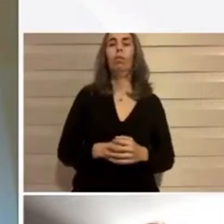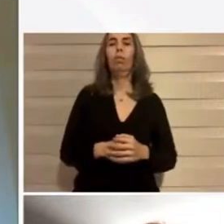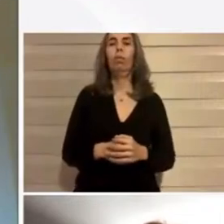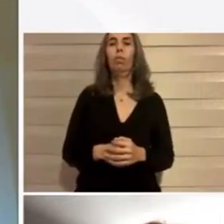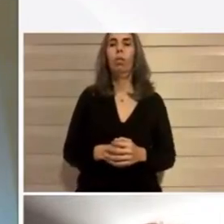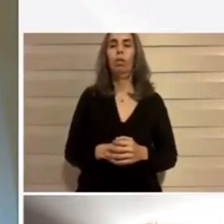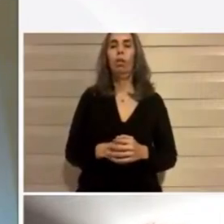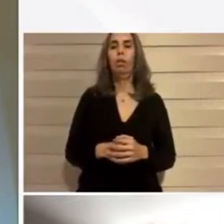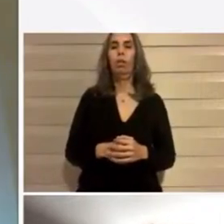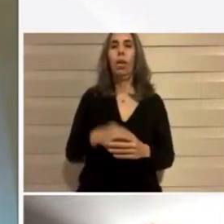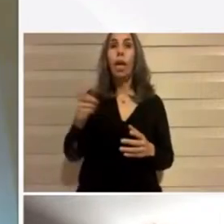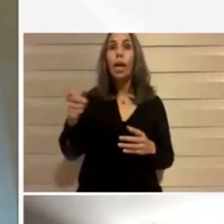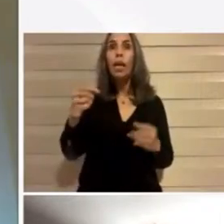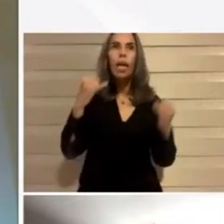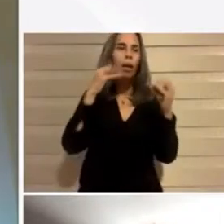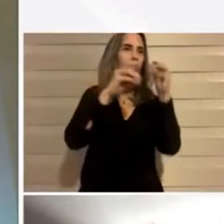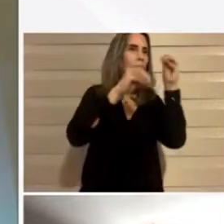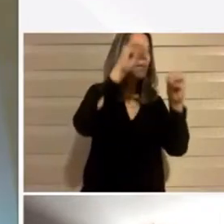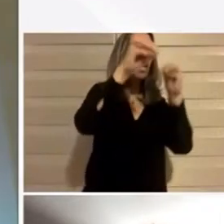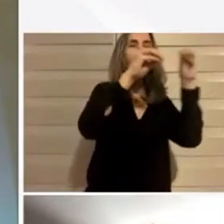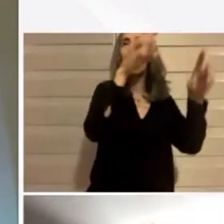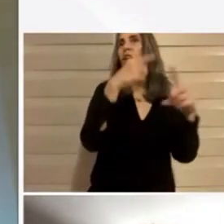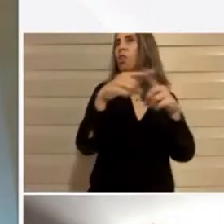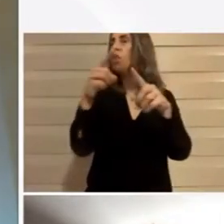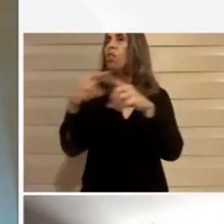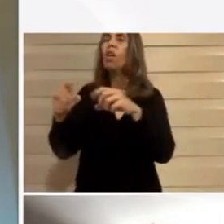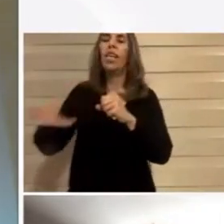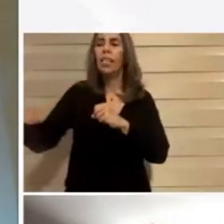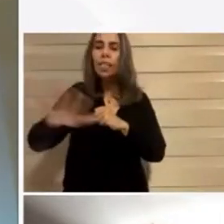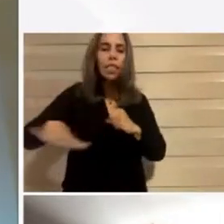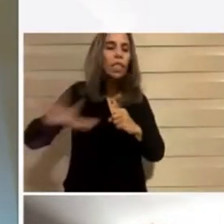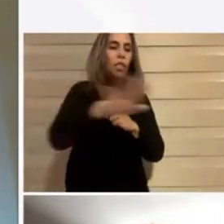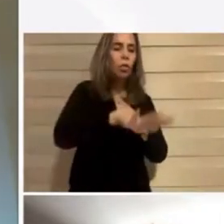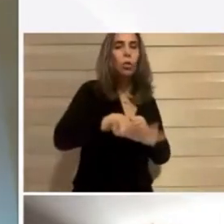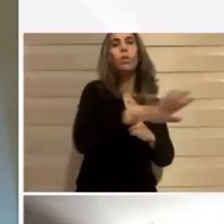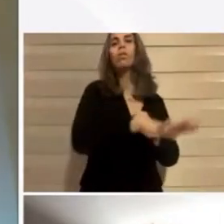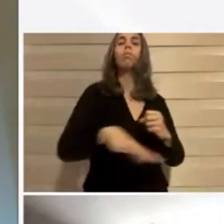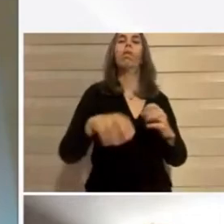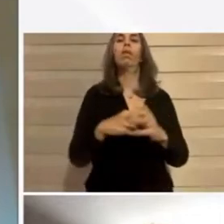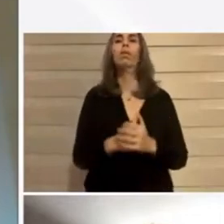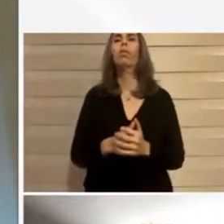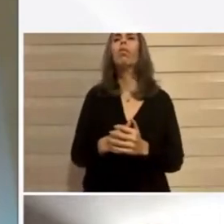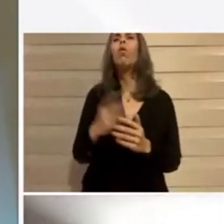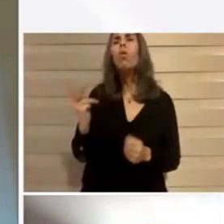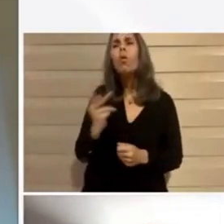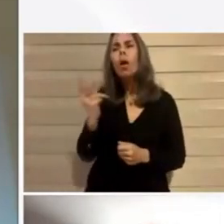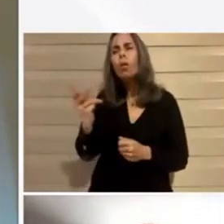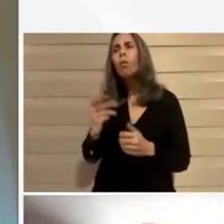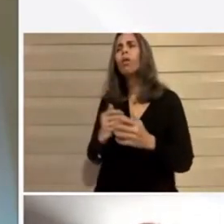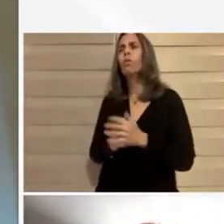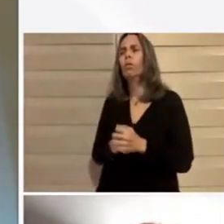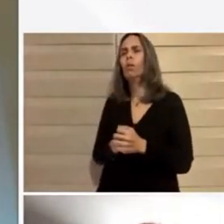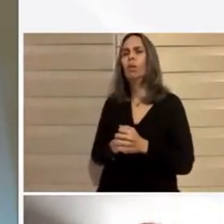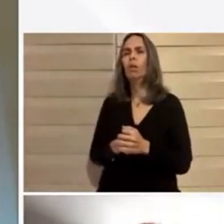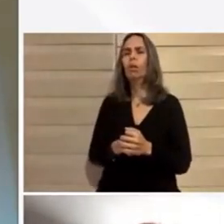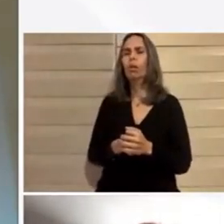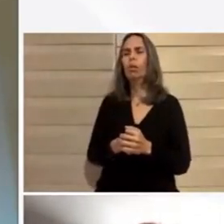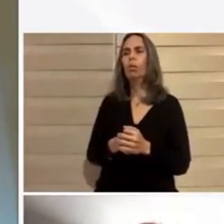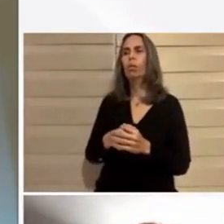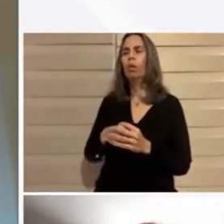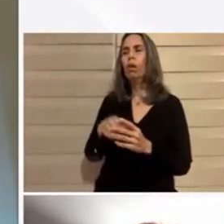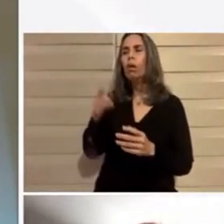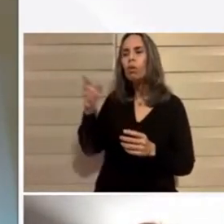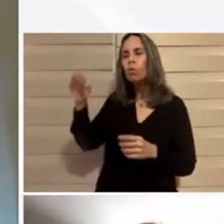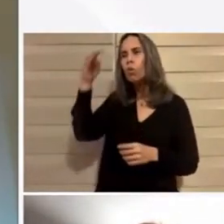espacios. Finalmente, con base en su experiencia, me gustaría saber, ¿considera fundamental la educación financiera